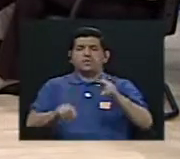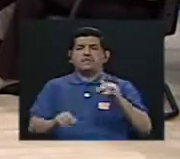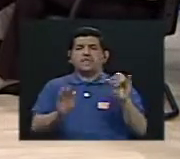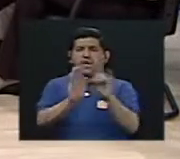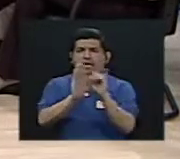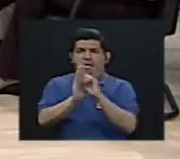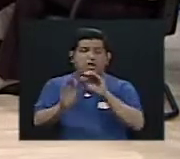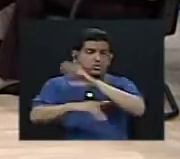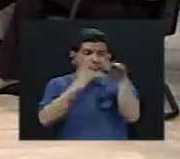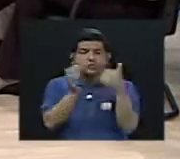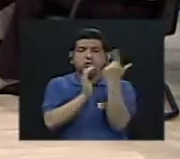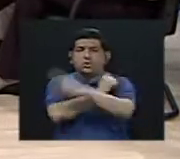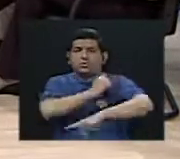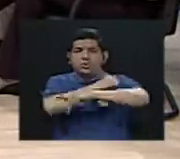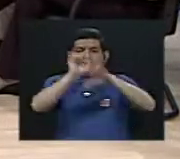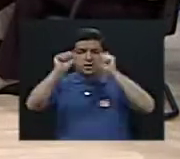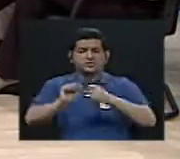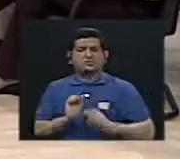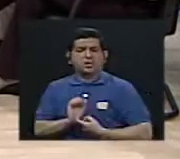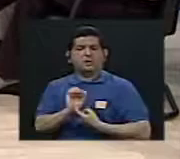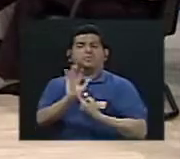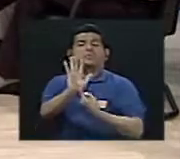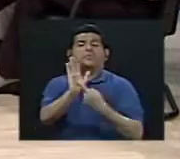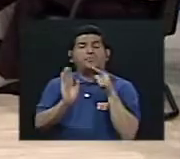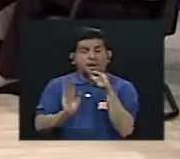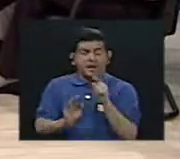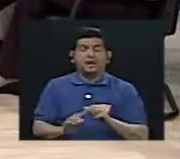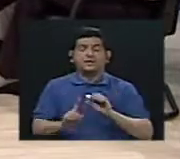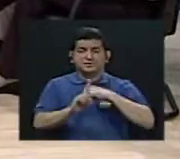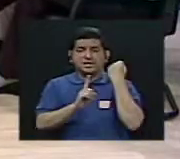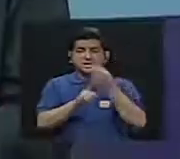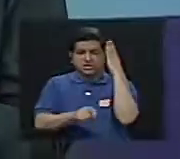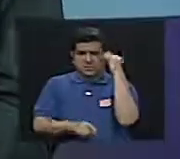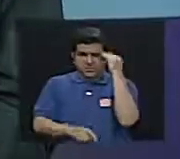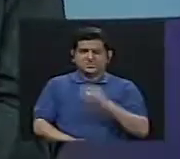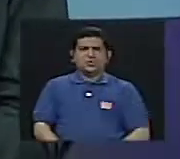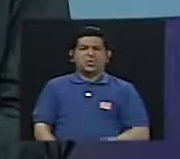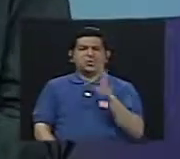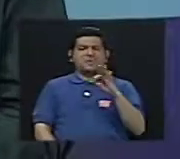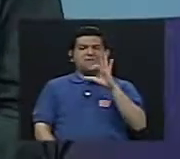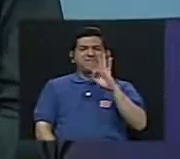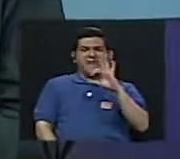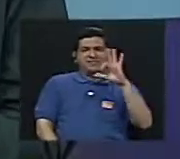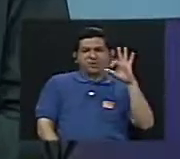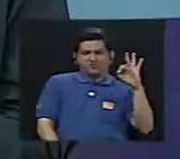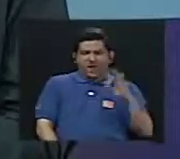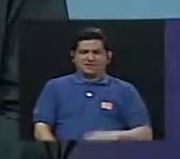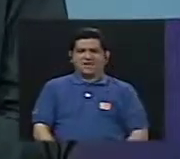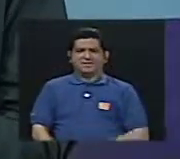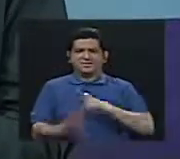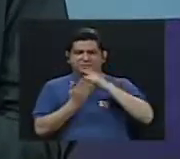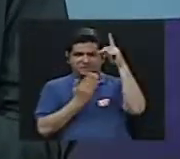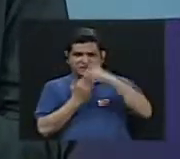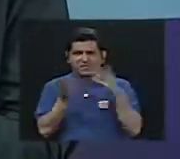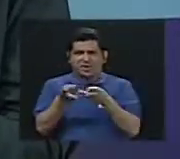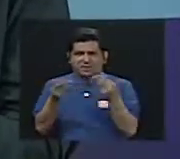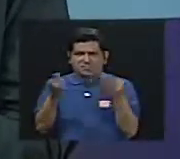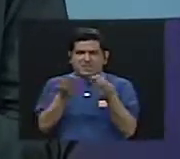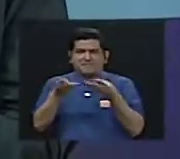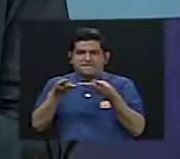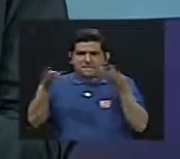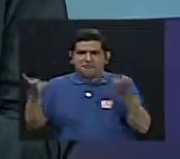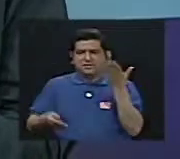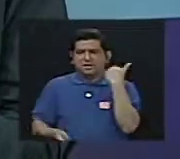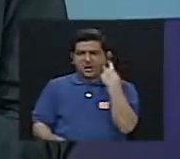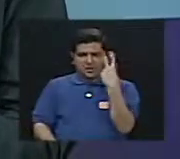sino que el resto del país pueda verse reflejado en aquello que ellos viven. Muy bien, estamos con Fernando Fallas, del programa de producción de